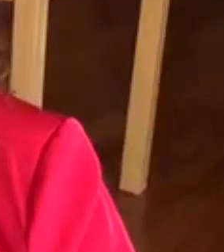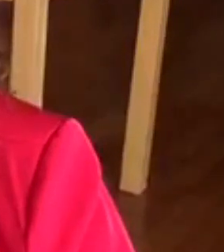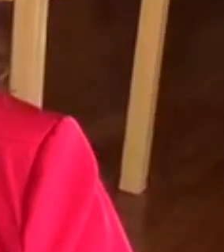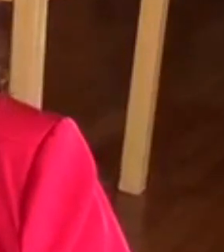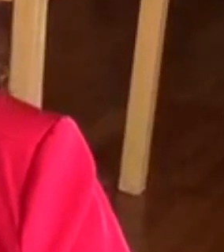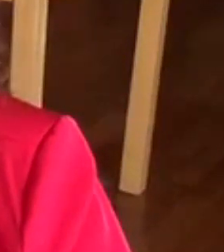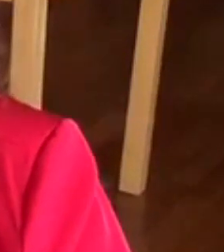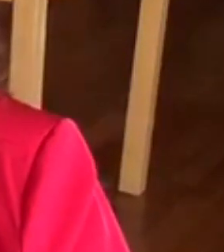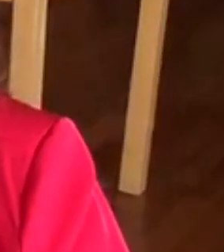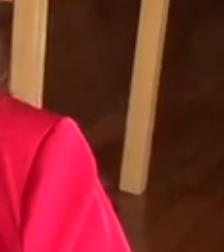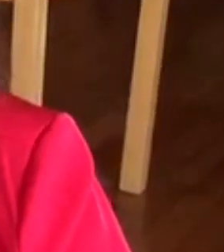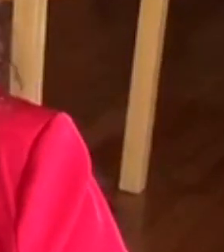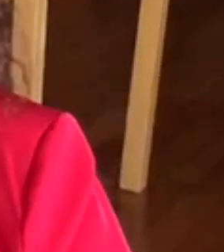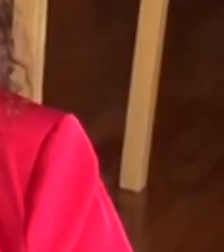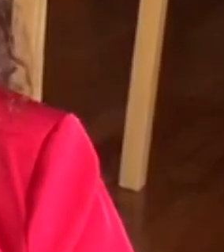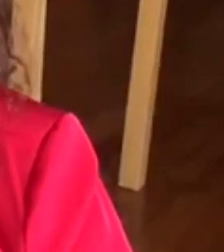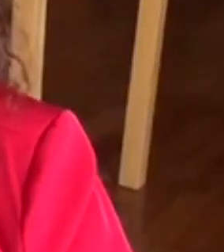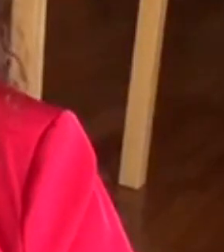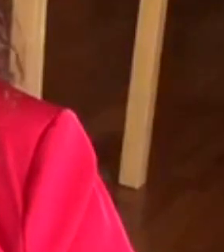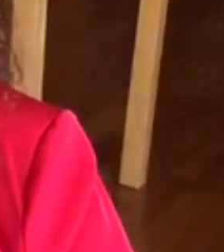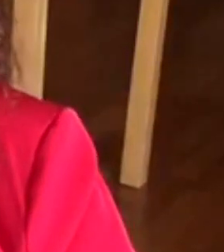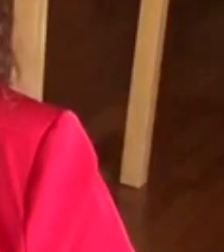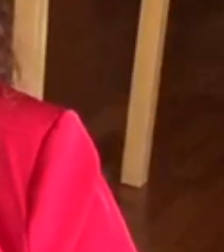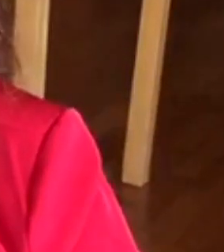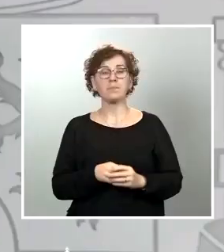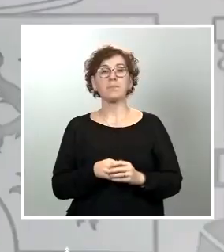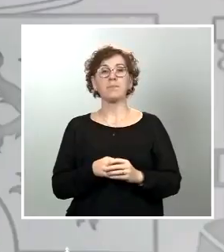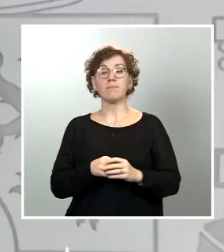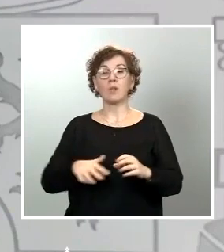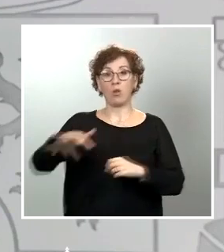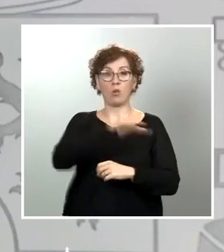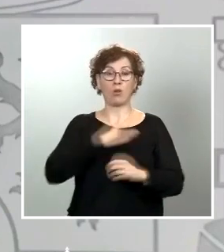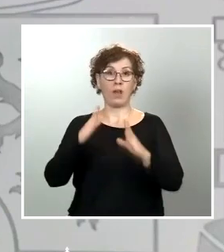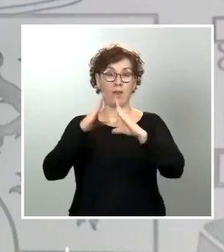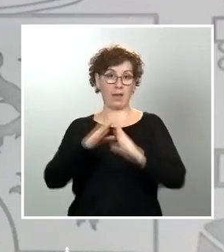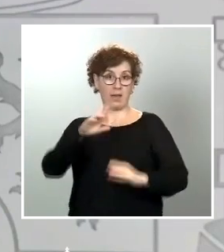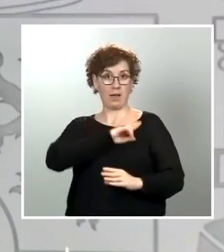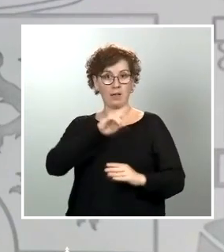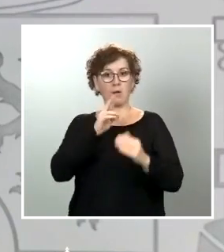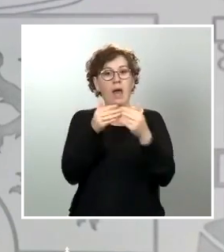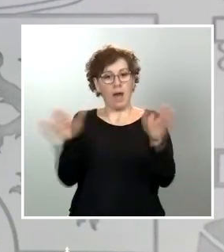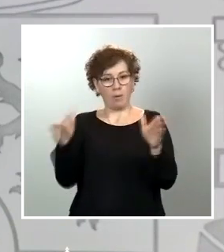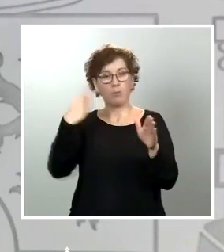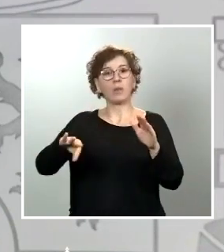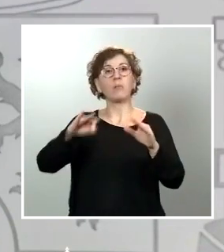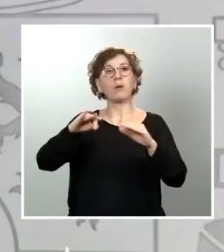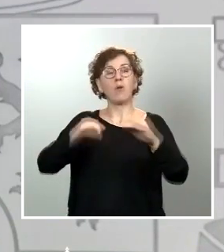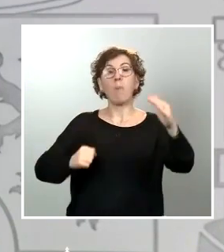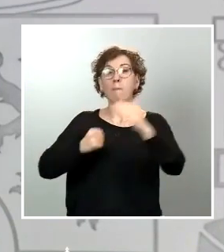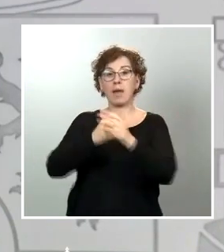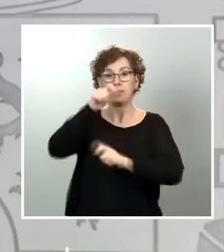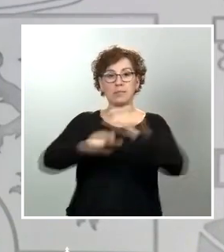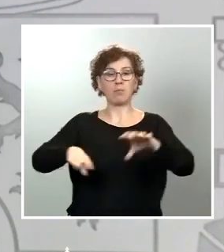y que volvamos a un contagio masivo que nos haga volver a la casilla de salida. Unes mesures de desescalada que, si tot va bé, es marquen en 8